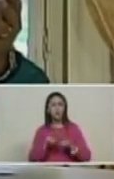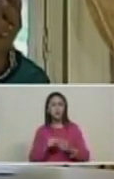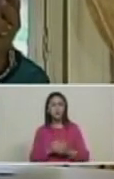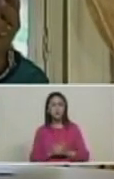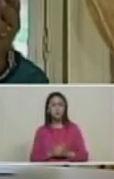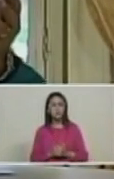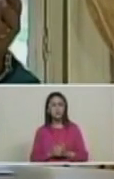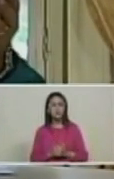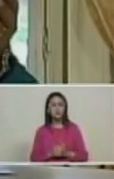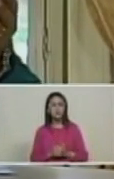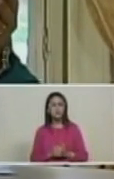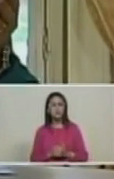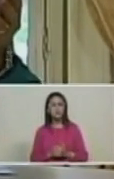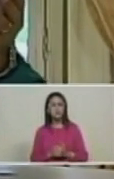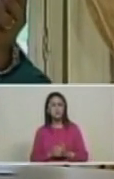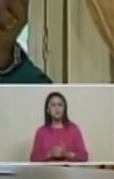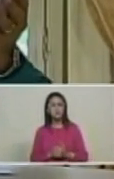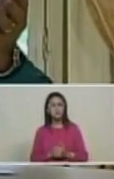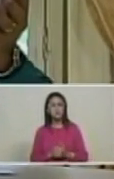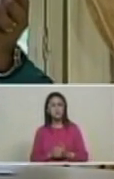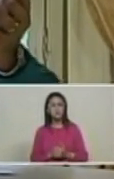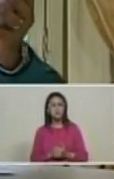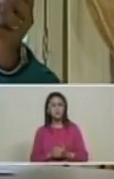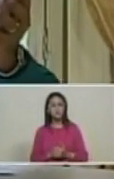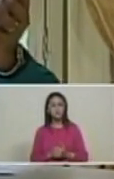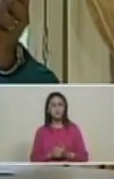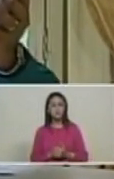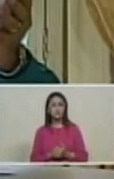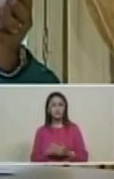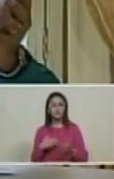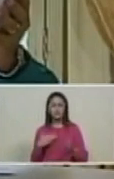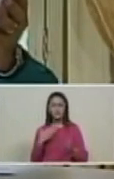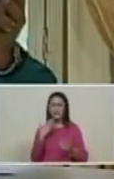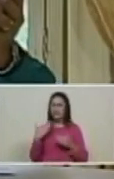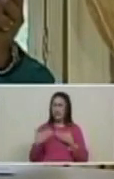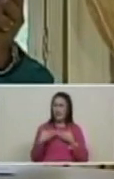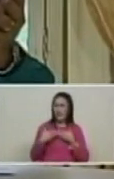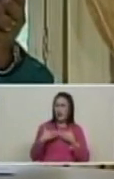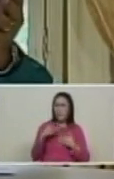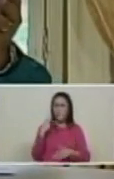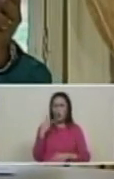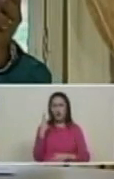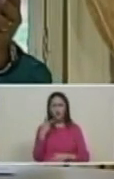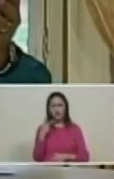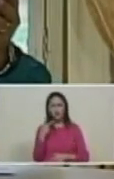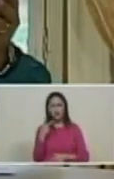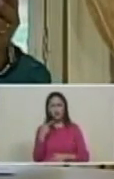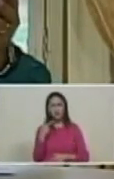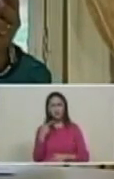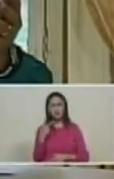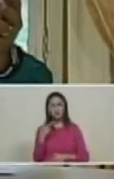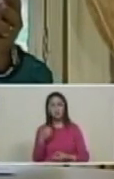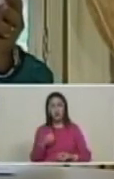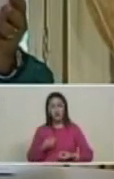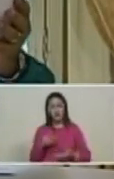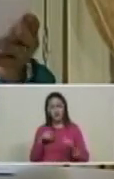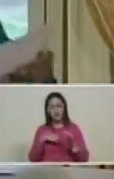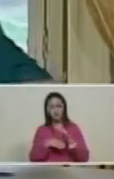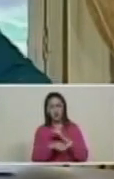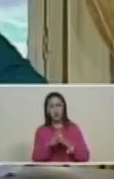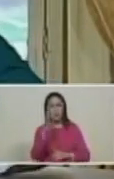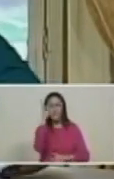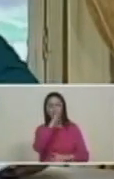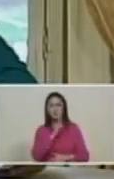políticos del régimen. Perseguidos políticos se declaraban para que le dieran ingreso a